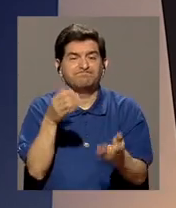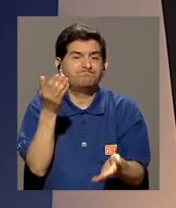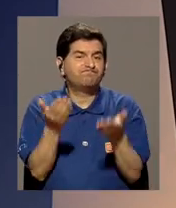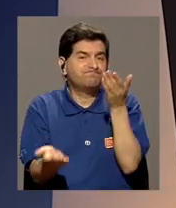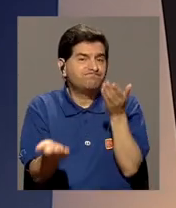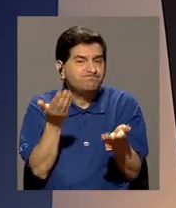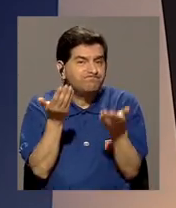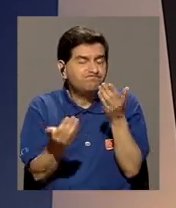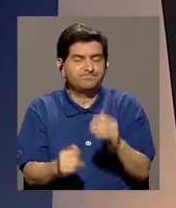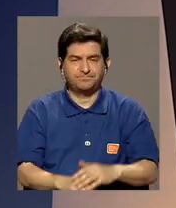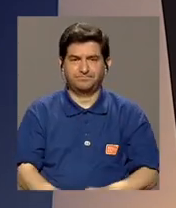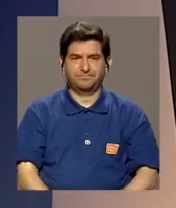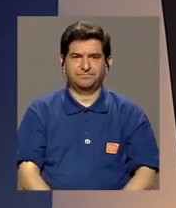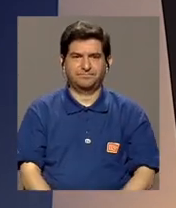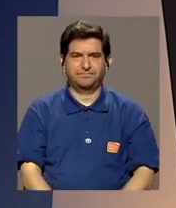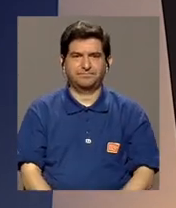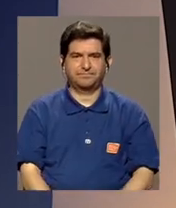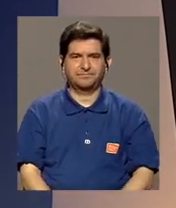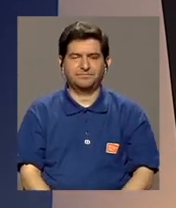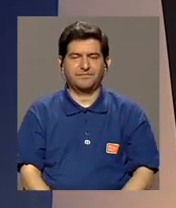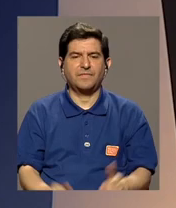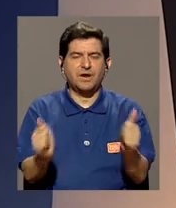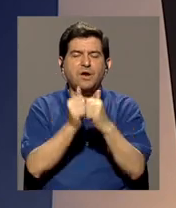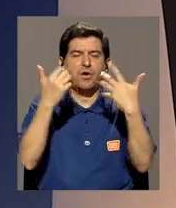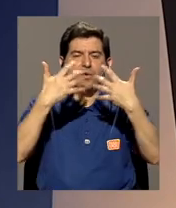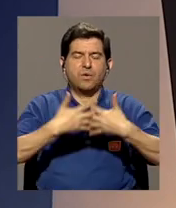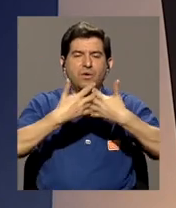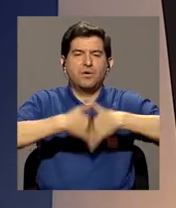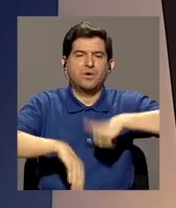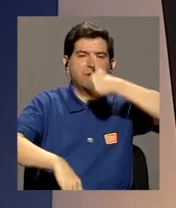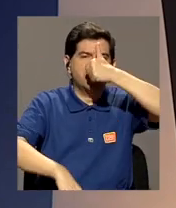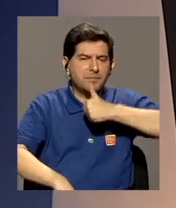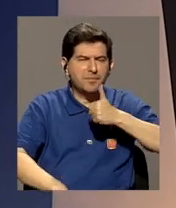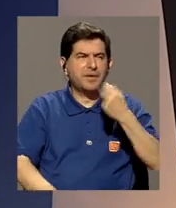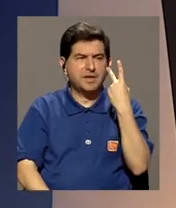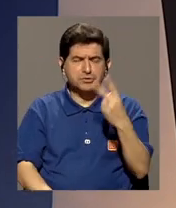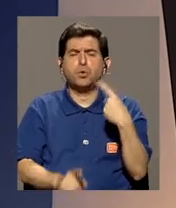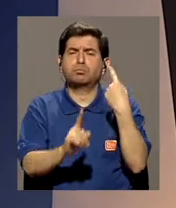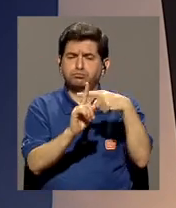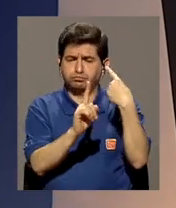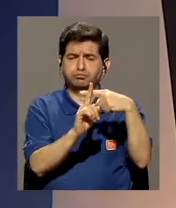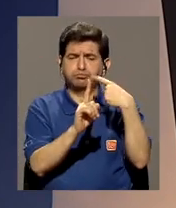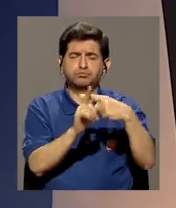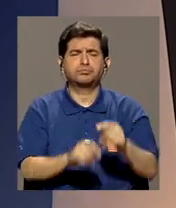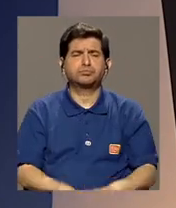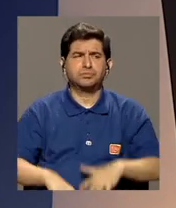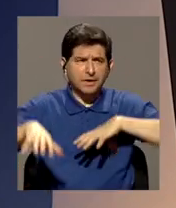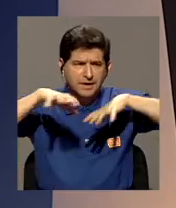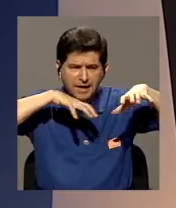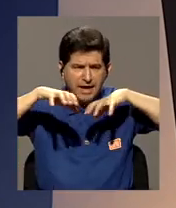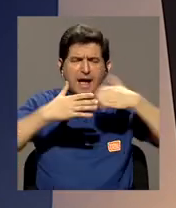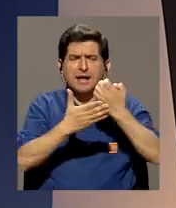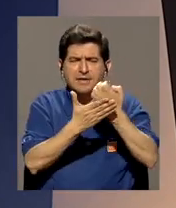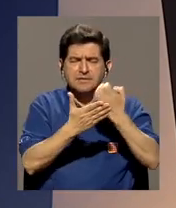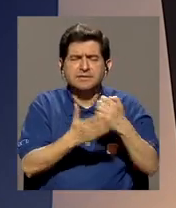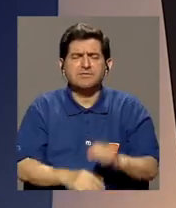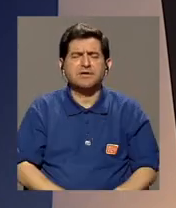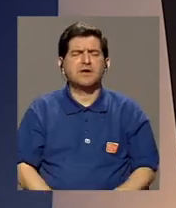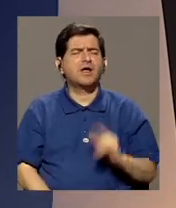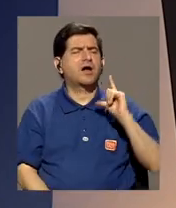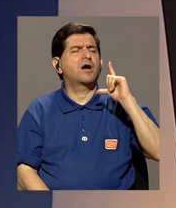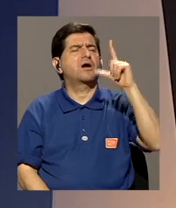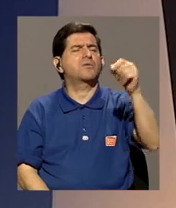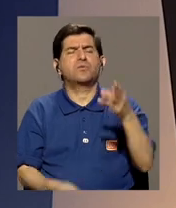digámoslo así con empresas privadas no vemos muy positivo a dinamizar economía